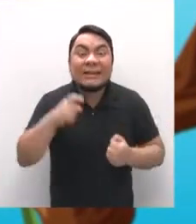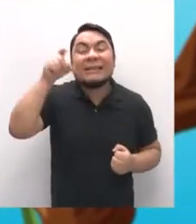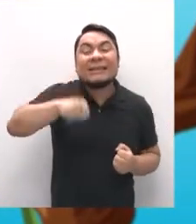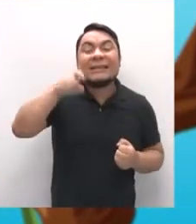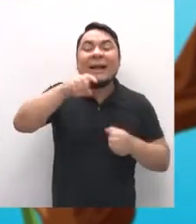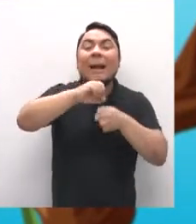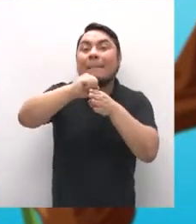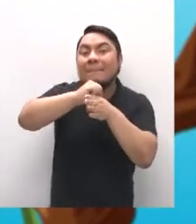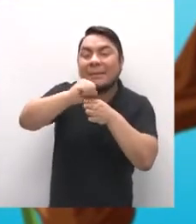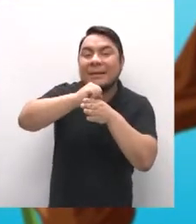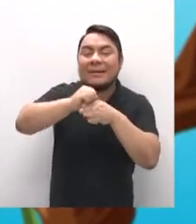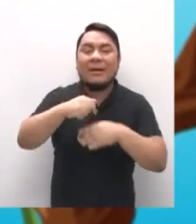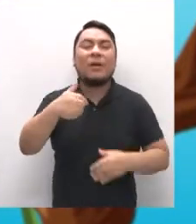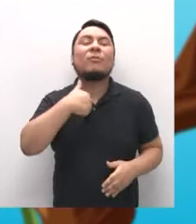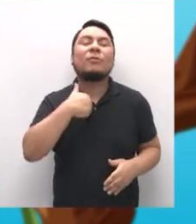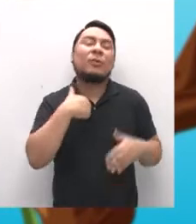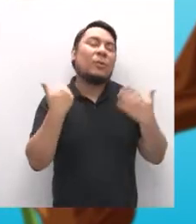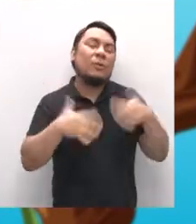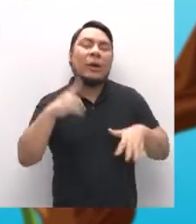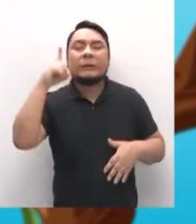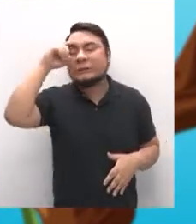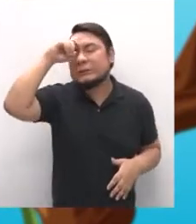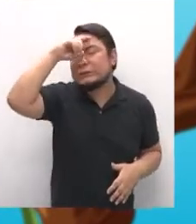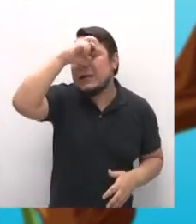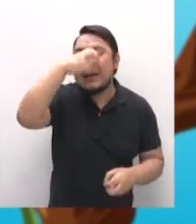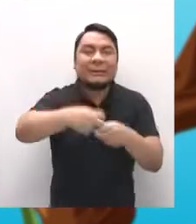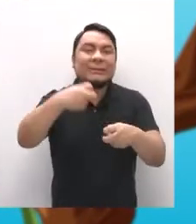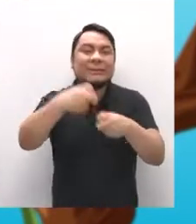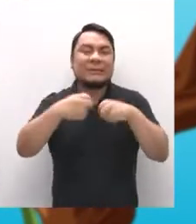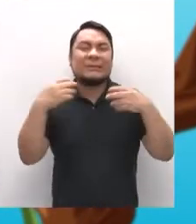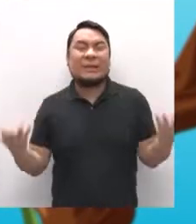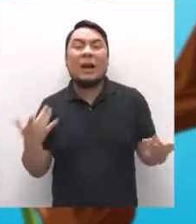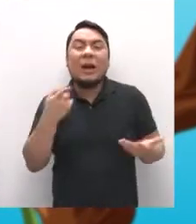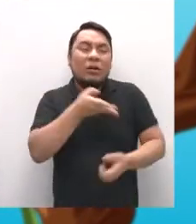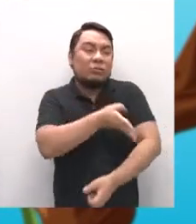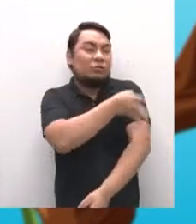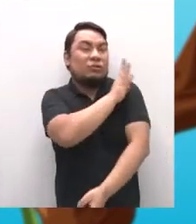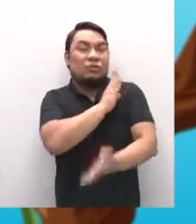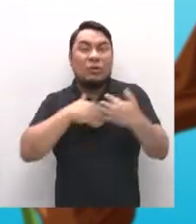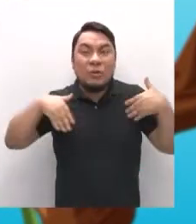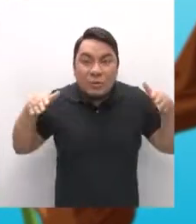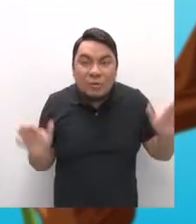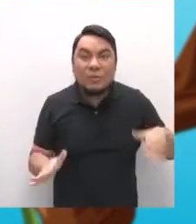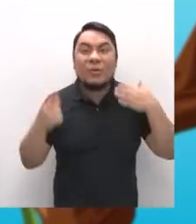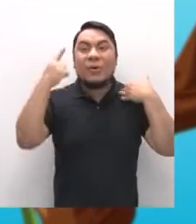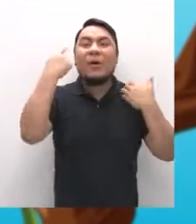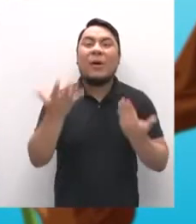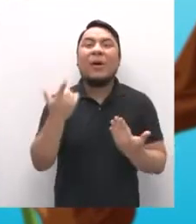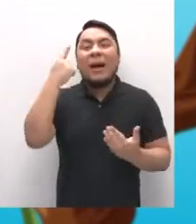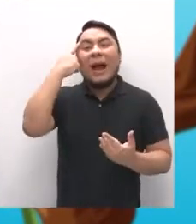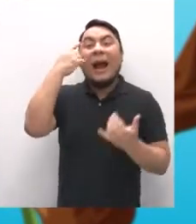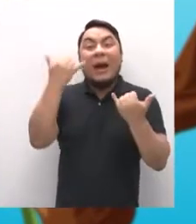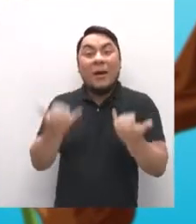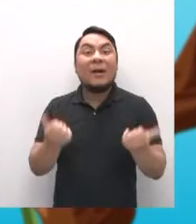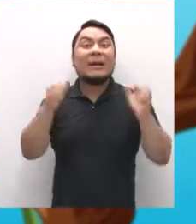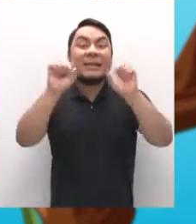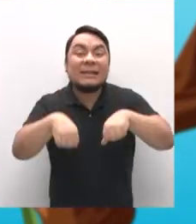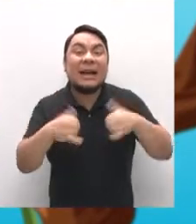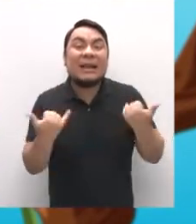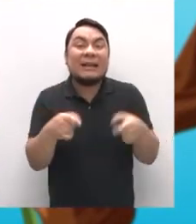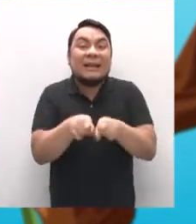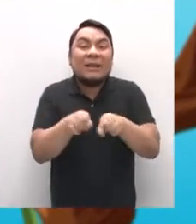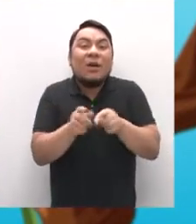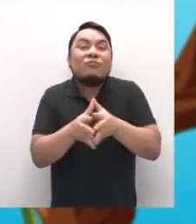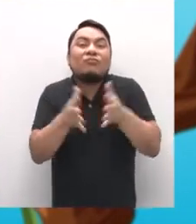de práctica. A mí me costó mucho esfuerzo y plumas convertirme en reportera. ¡Ay! Sí, y también